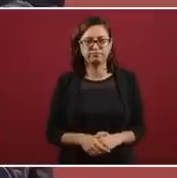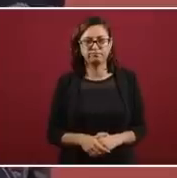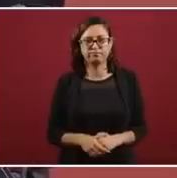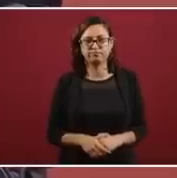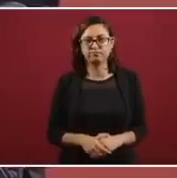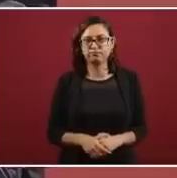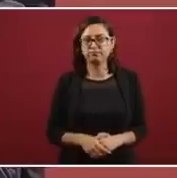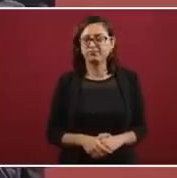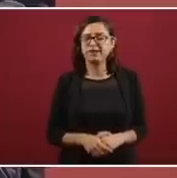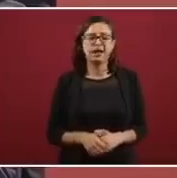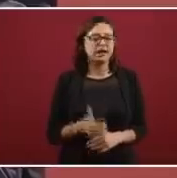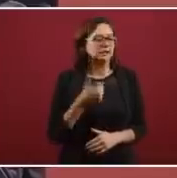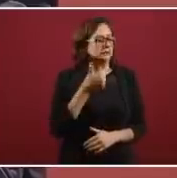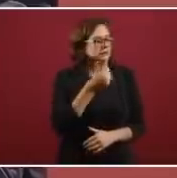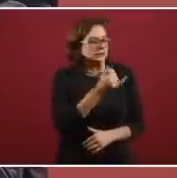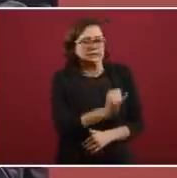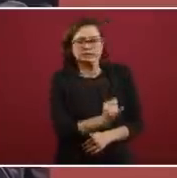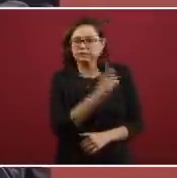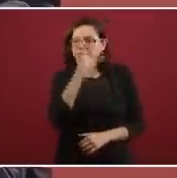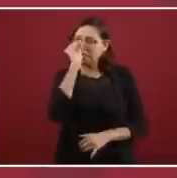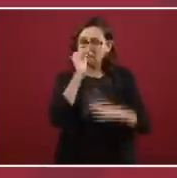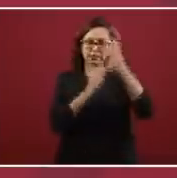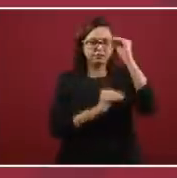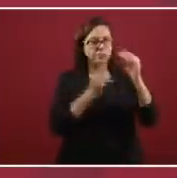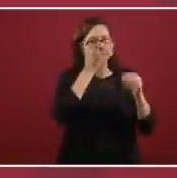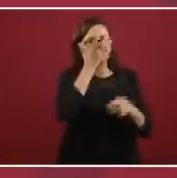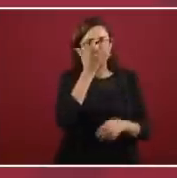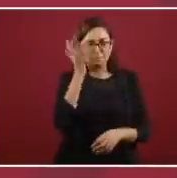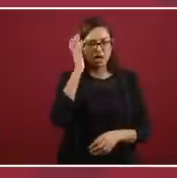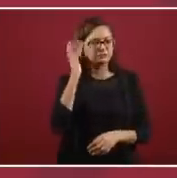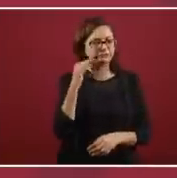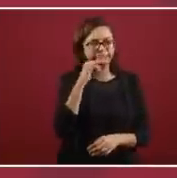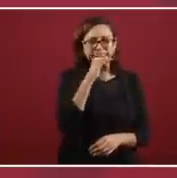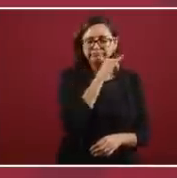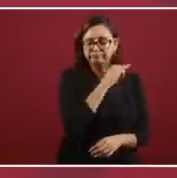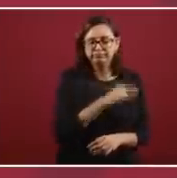Esa es su doctrina, la hipocresía.